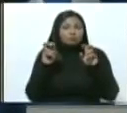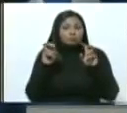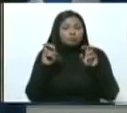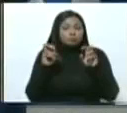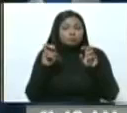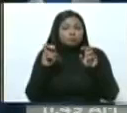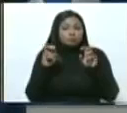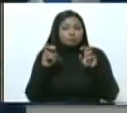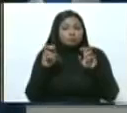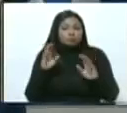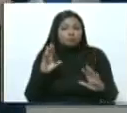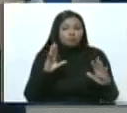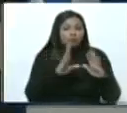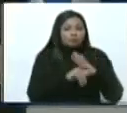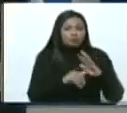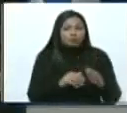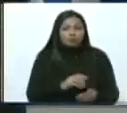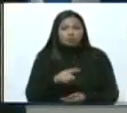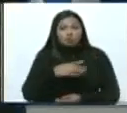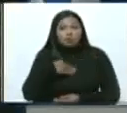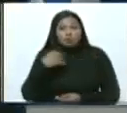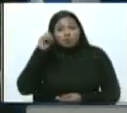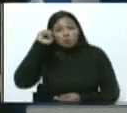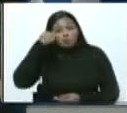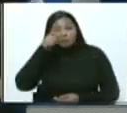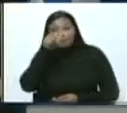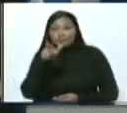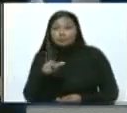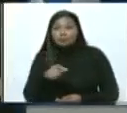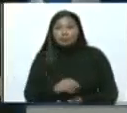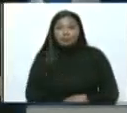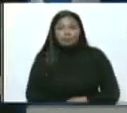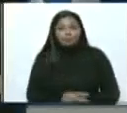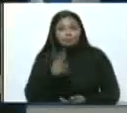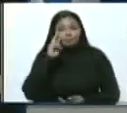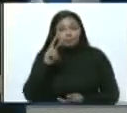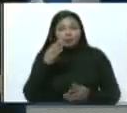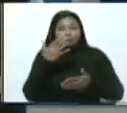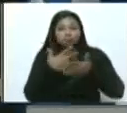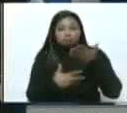de valimiento. Quiero recordar que este sujeto, vean el prontuario